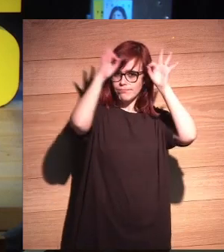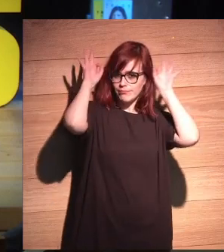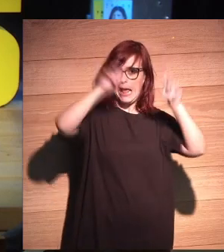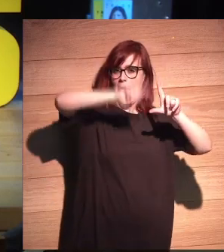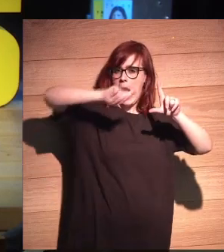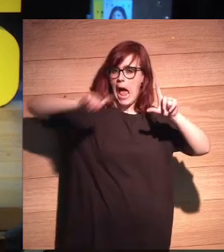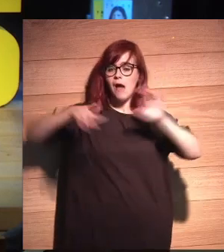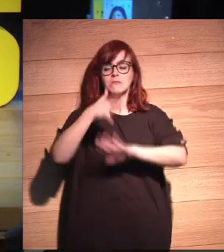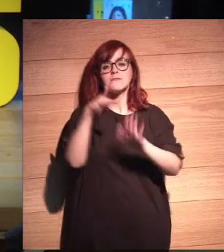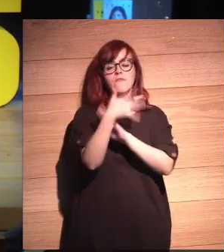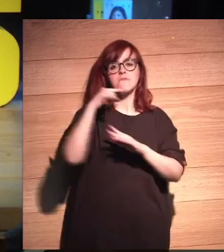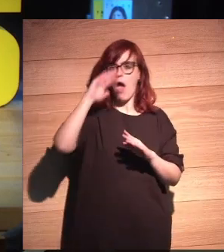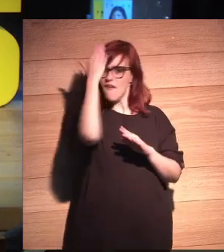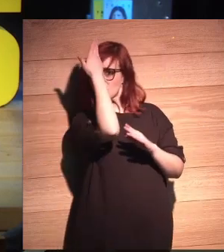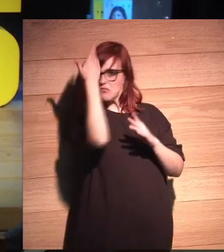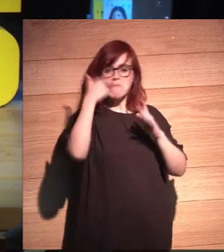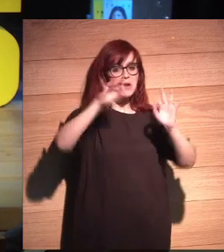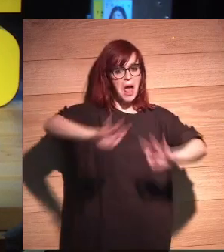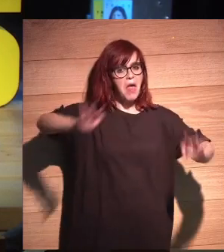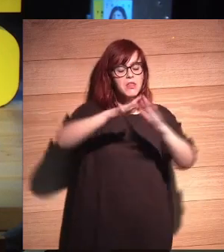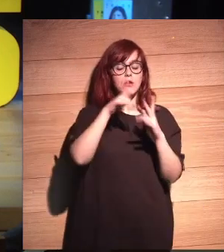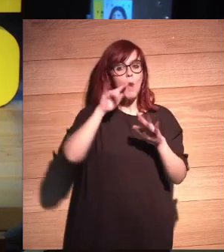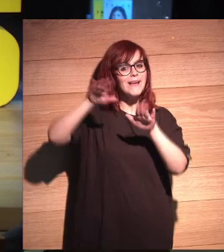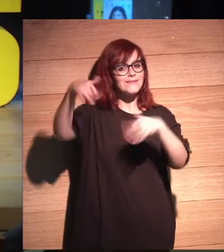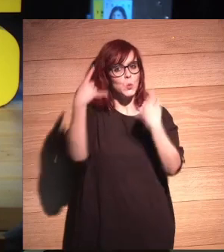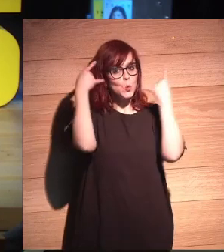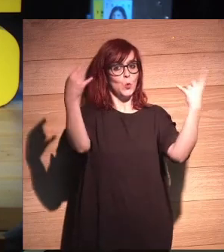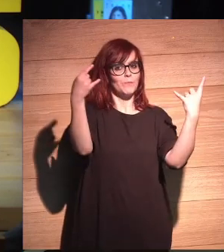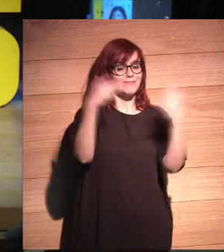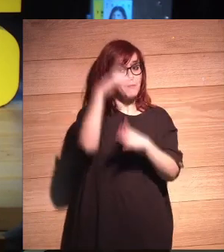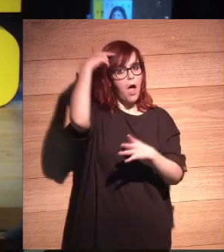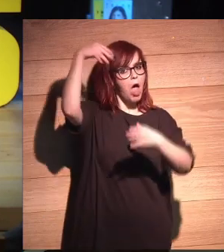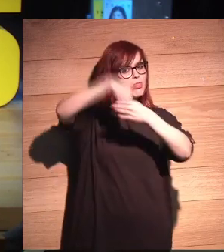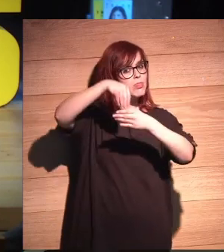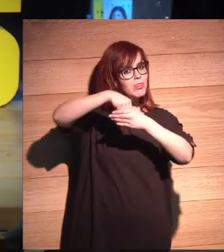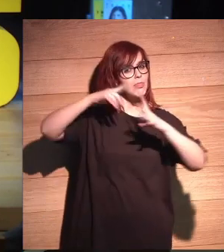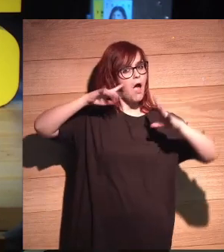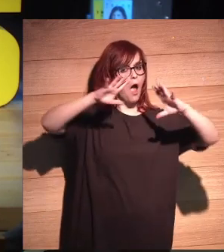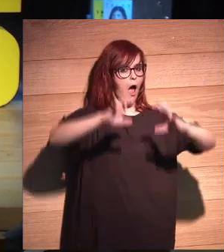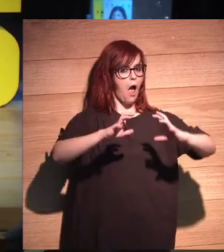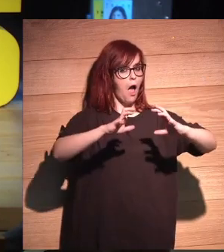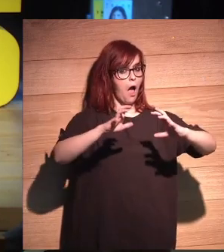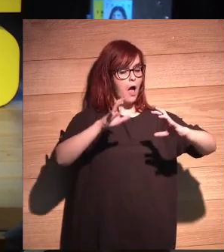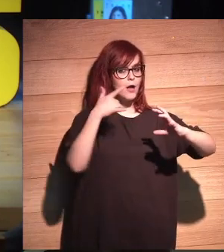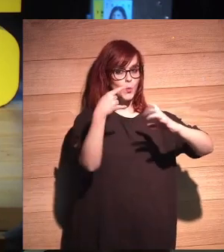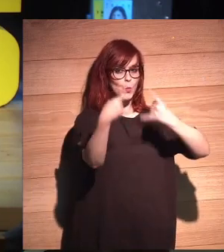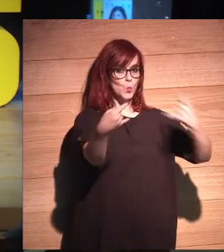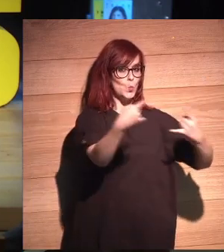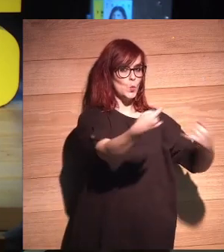obviamente no invasivo, pero podemos registrar desde dentro del cerebro y algo que hemos